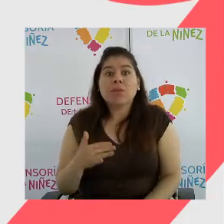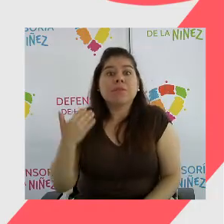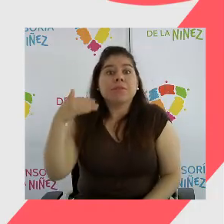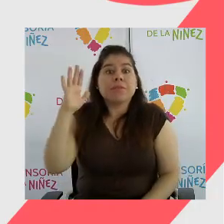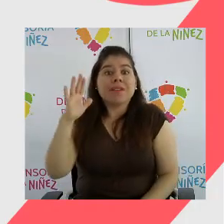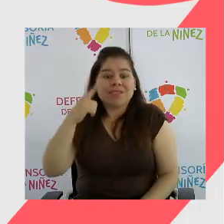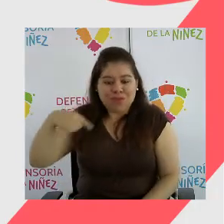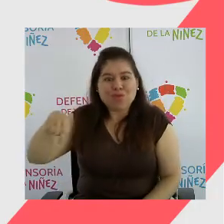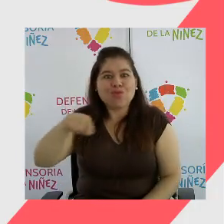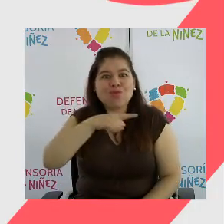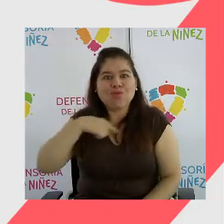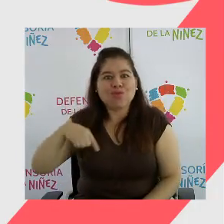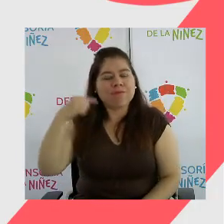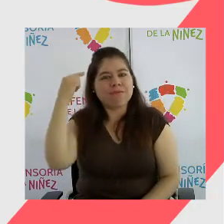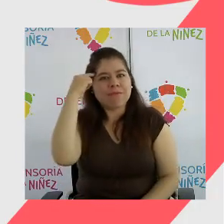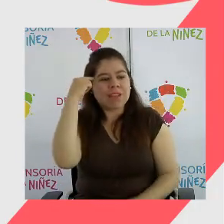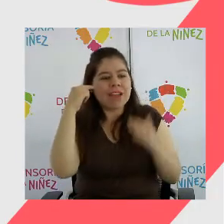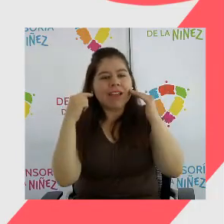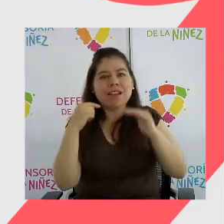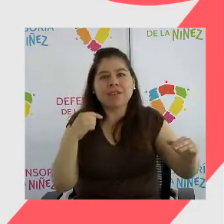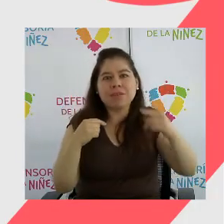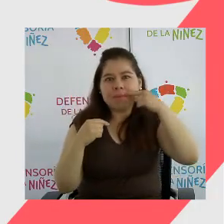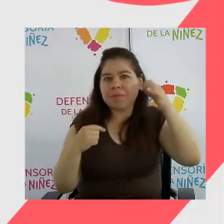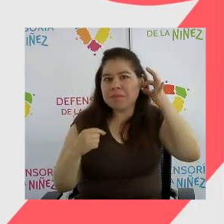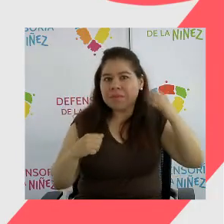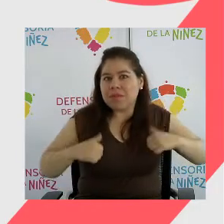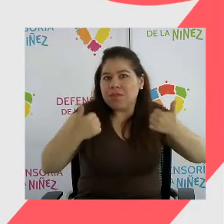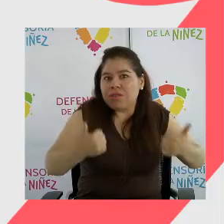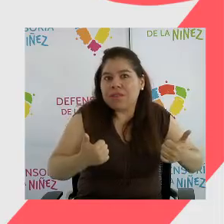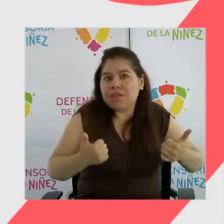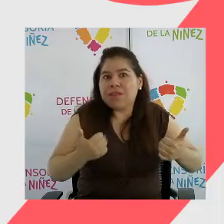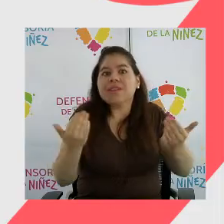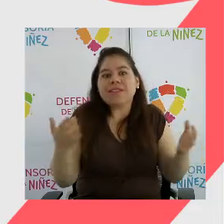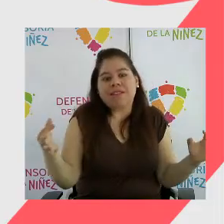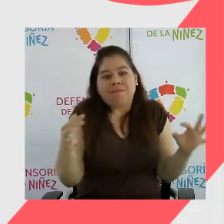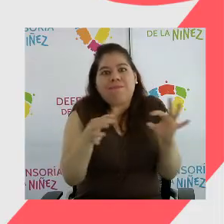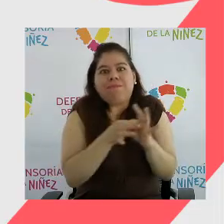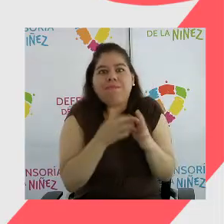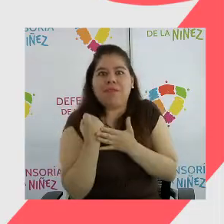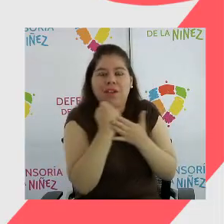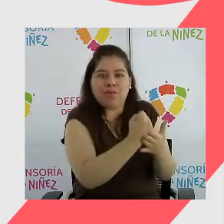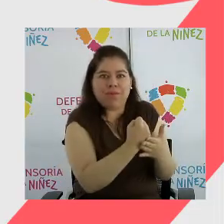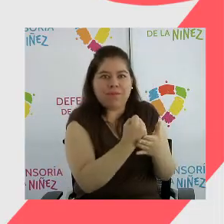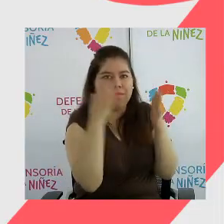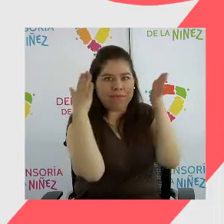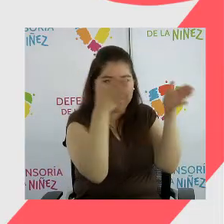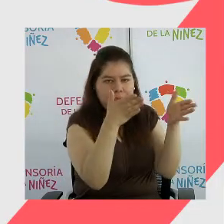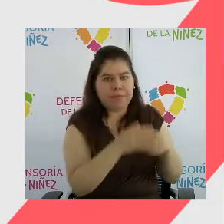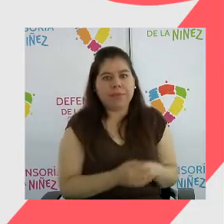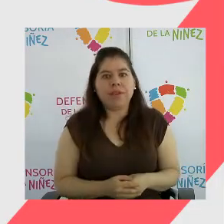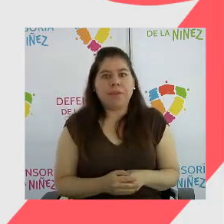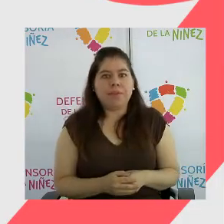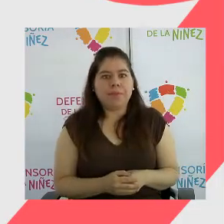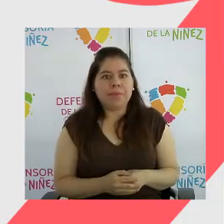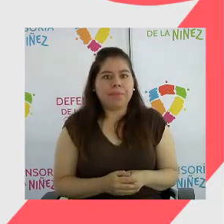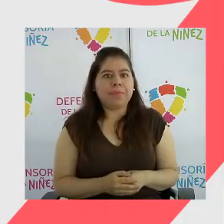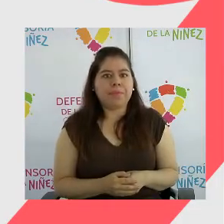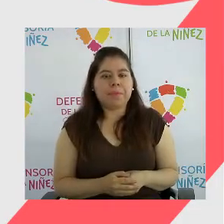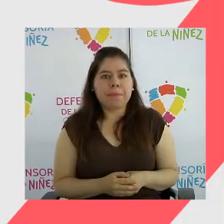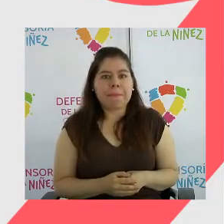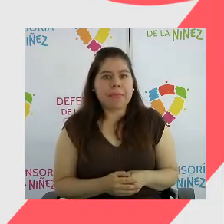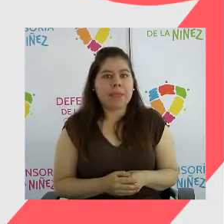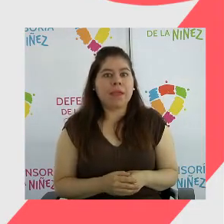para nosotros que los propios niños, niñas y adolescentes tengan la posibilidad de vínculo directo. En términos, la anterior, por favor. En